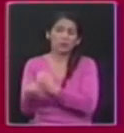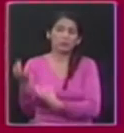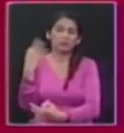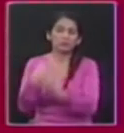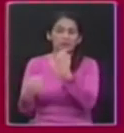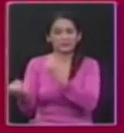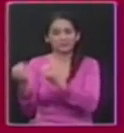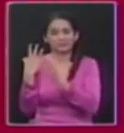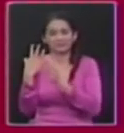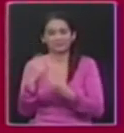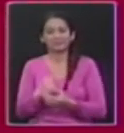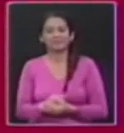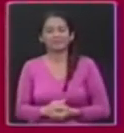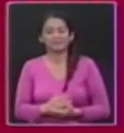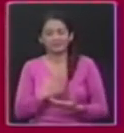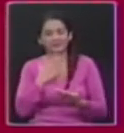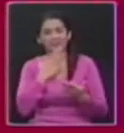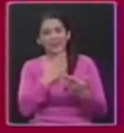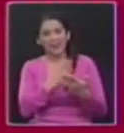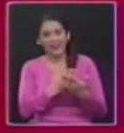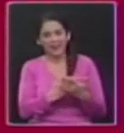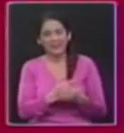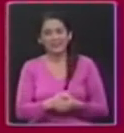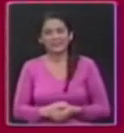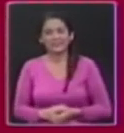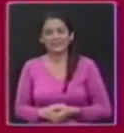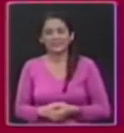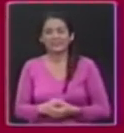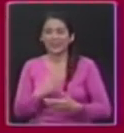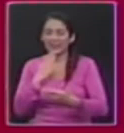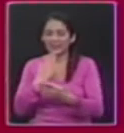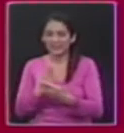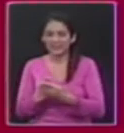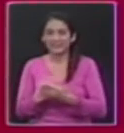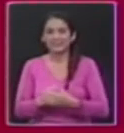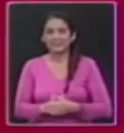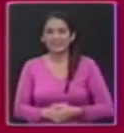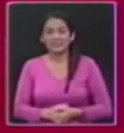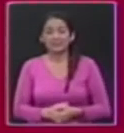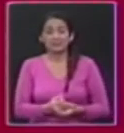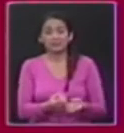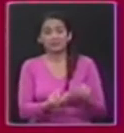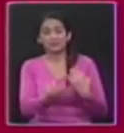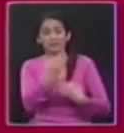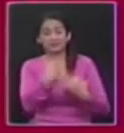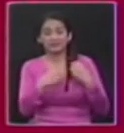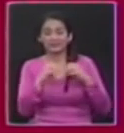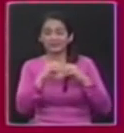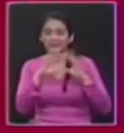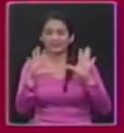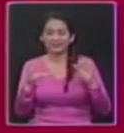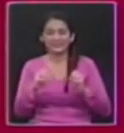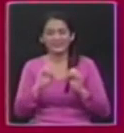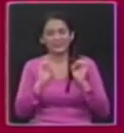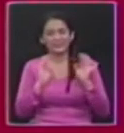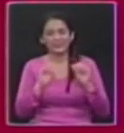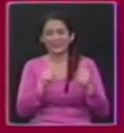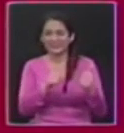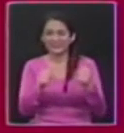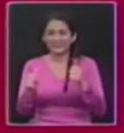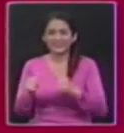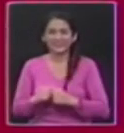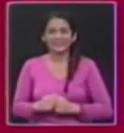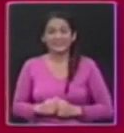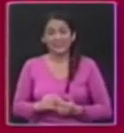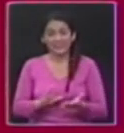organización. Yo quiero agradecerle por habernos acompañado, Daniela, y muchas compartir gracias a todos los pormenores de esta iniciativa. Éxitos, que les vaya muy bien, que esa escuela